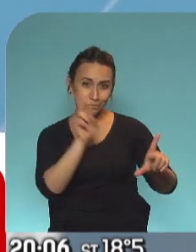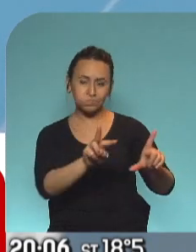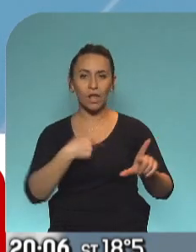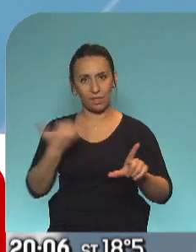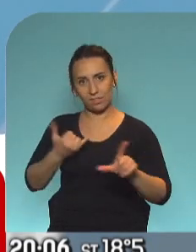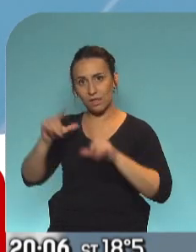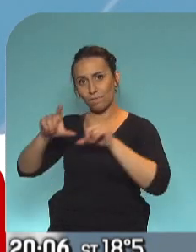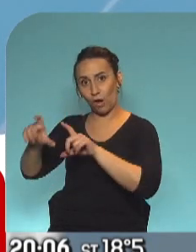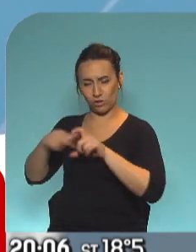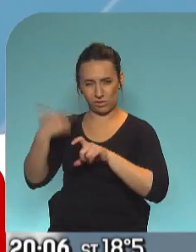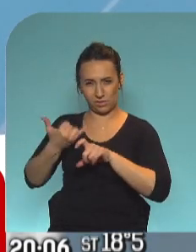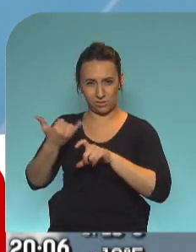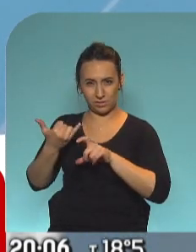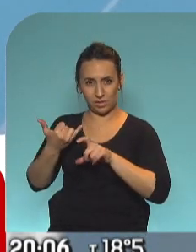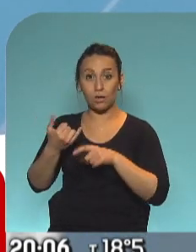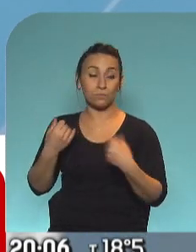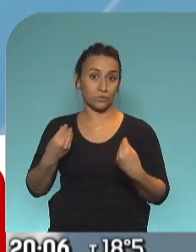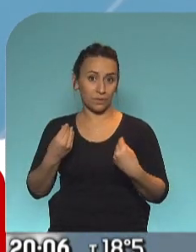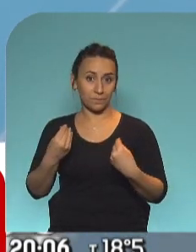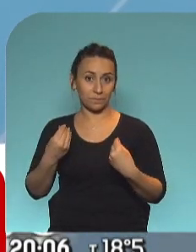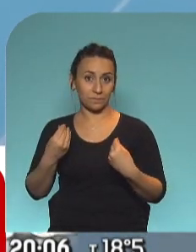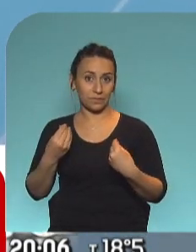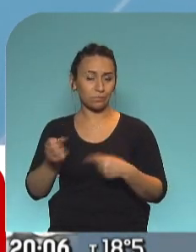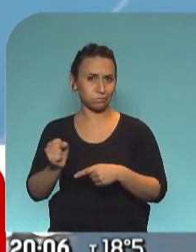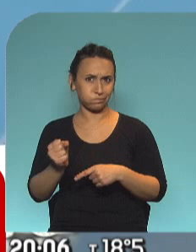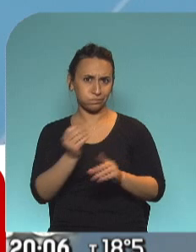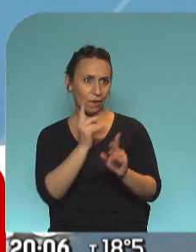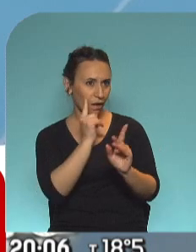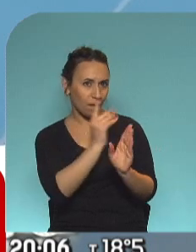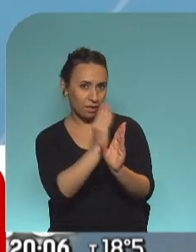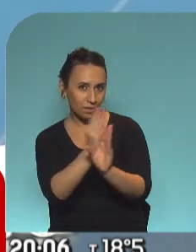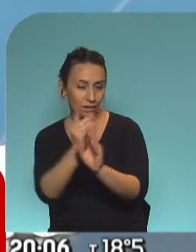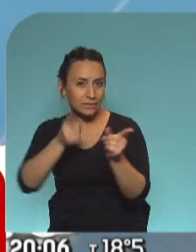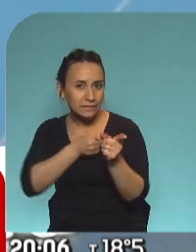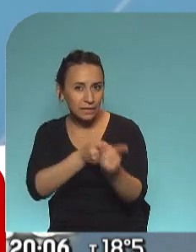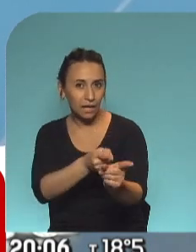fotos, porque los estuvieron siguiendo, ¿no?